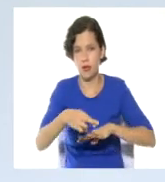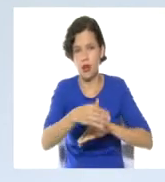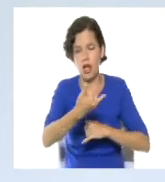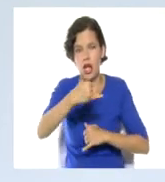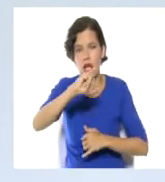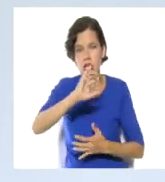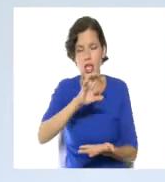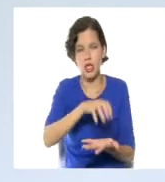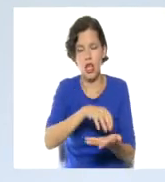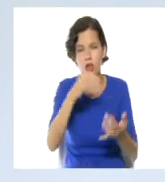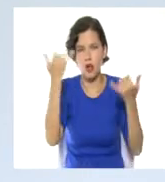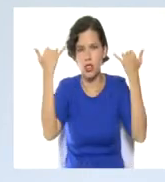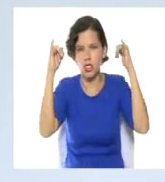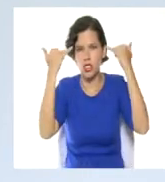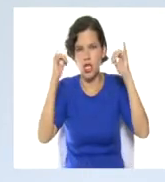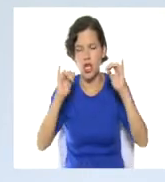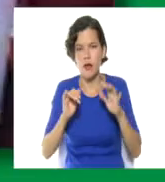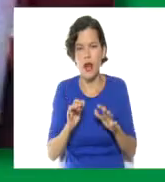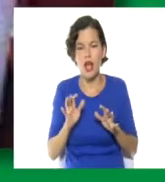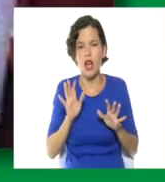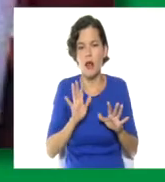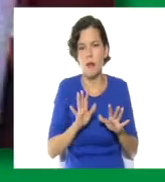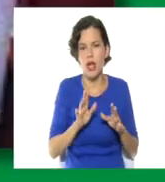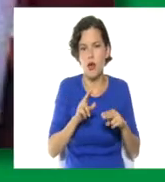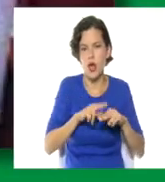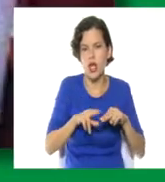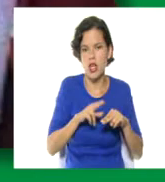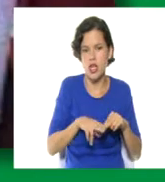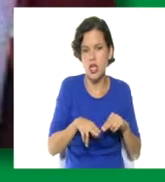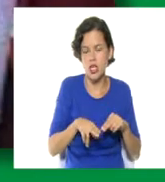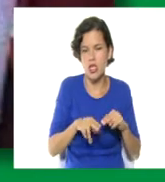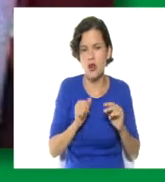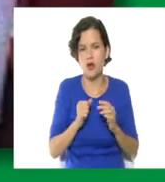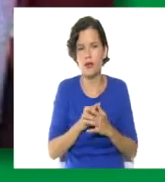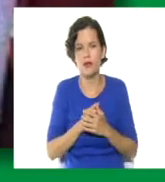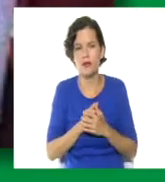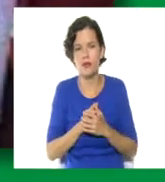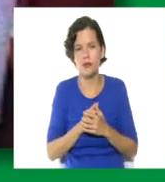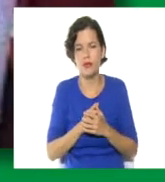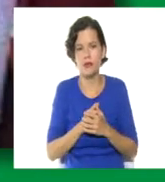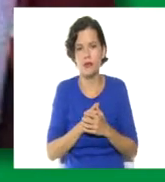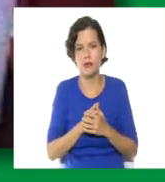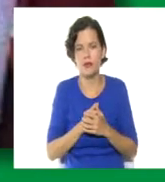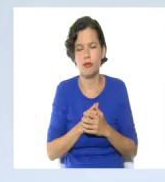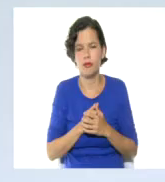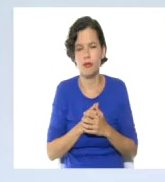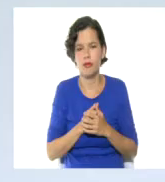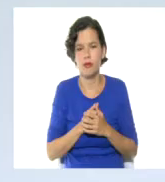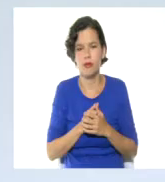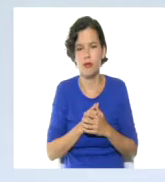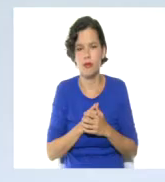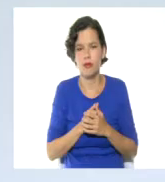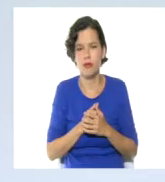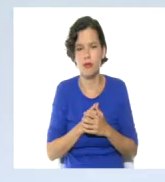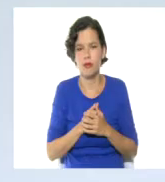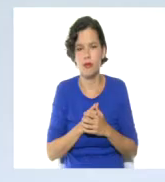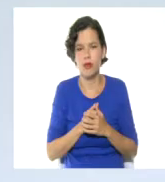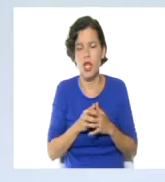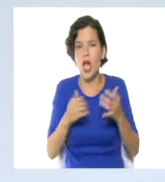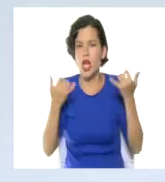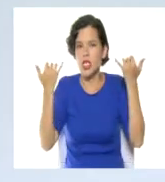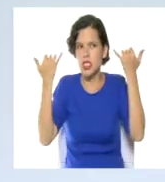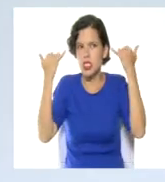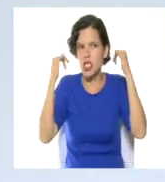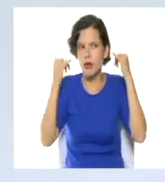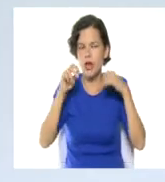donde celebran la paradura del niño, en Maturín, en el estado Monaga, Caicara de Maturín, celebran